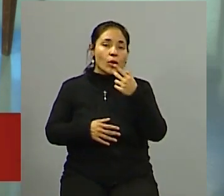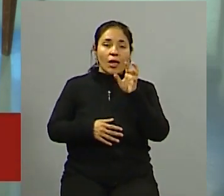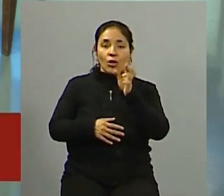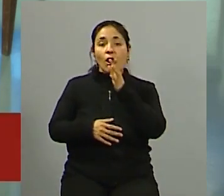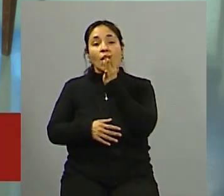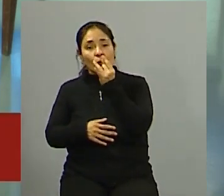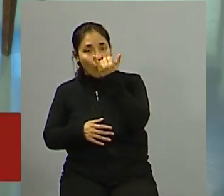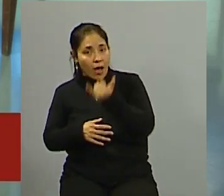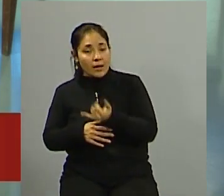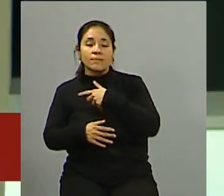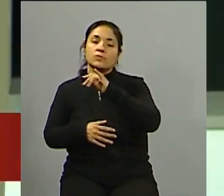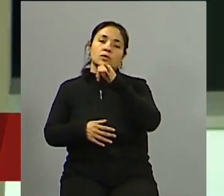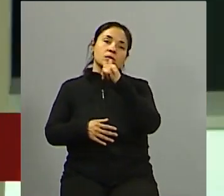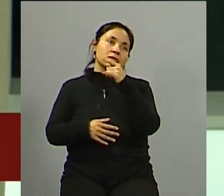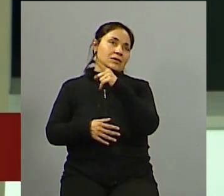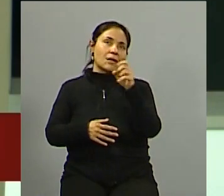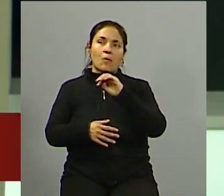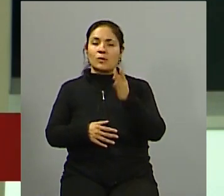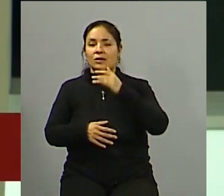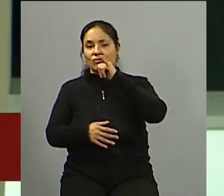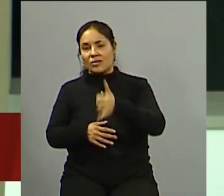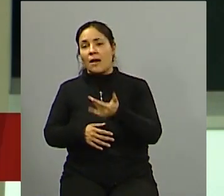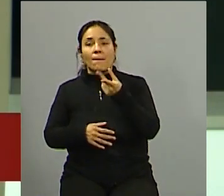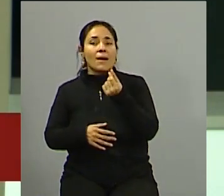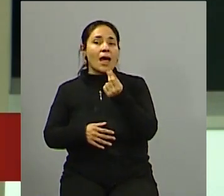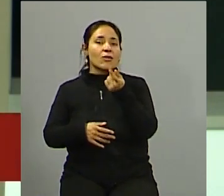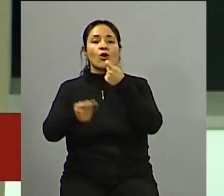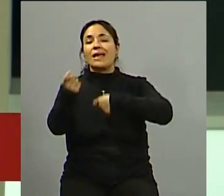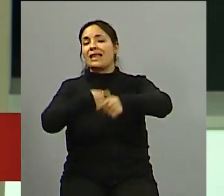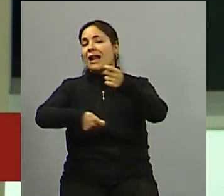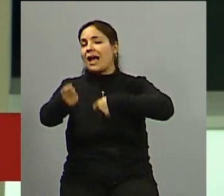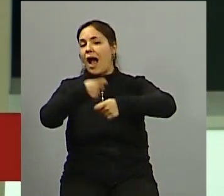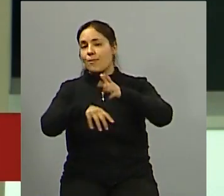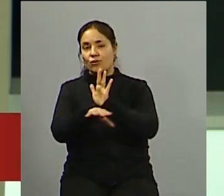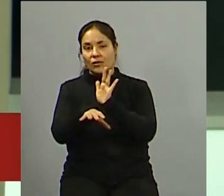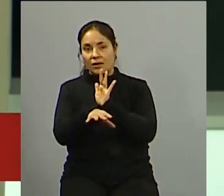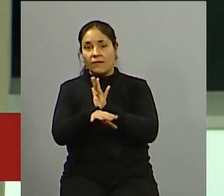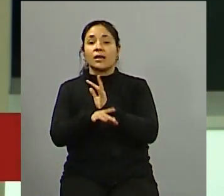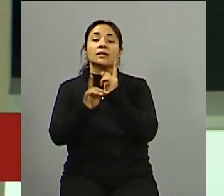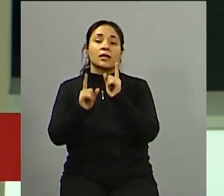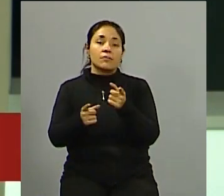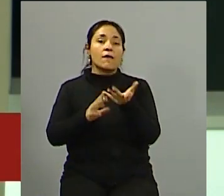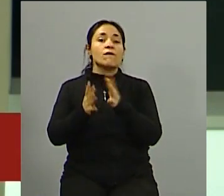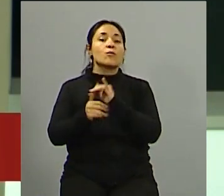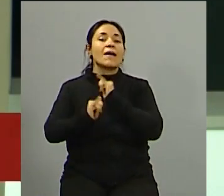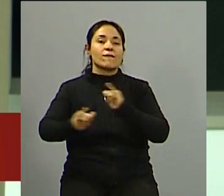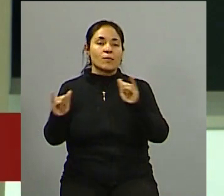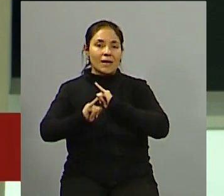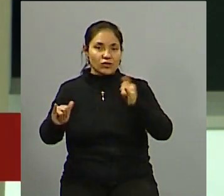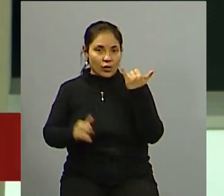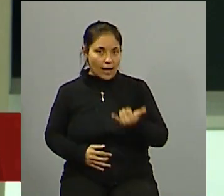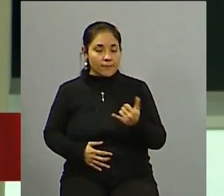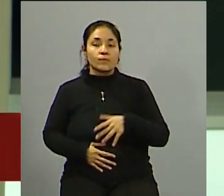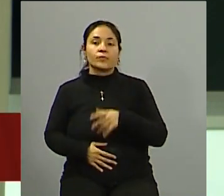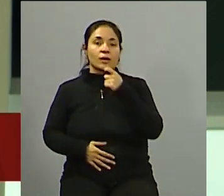blue? Sí, 100%. Vos tenés que pensar que el dinero es un medio de intercambio y que nos sirve al mismo tiempo como sistema de información. Vos si tenés